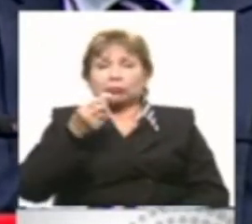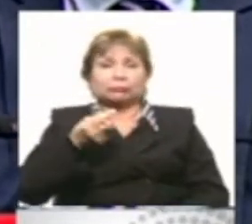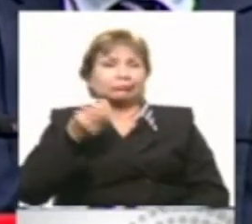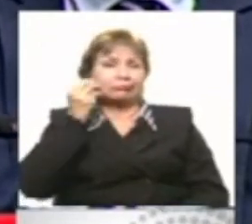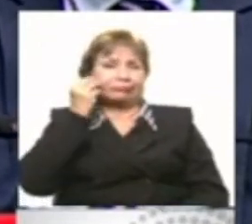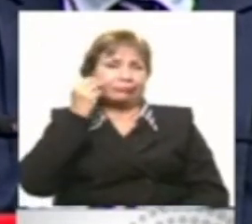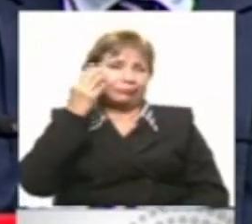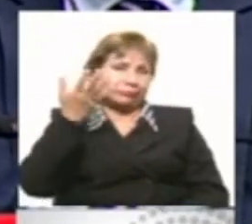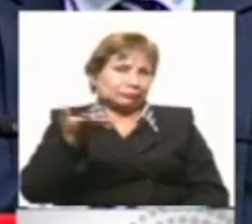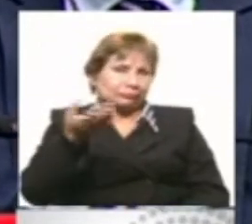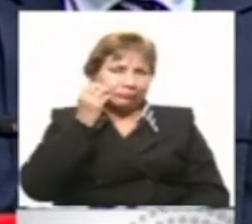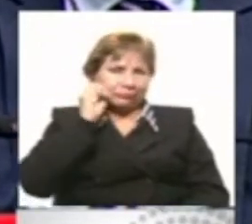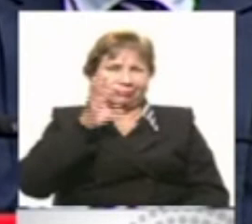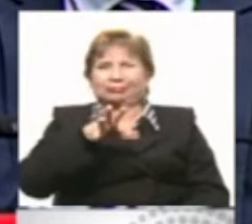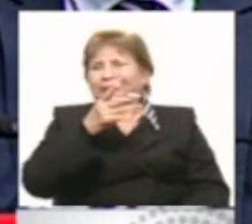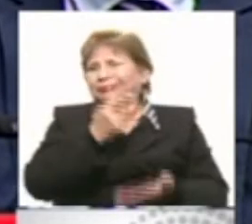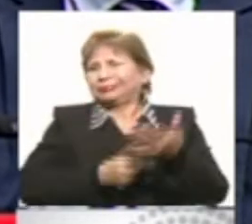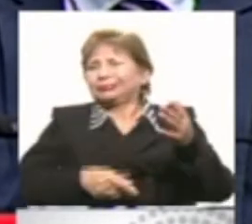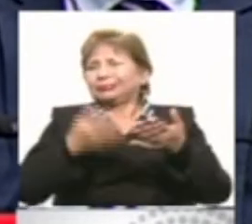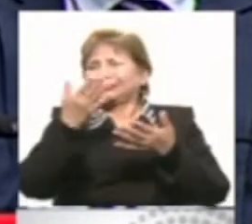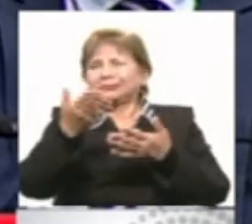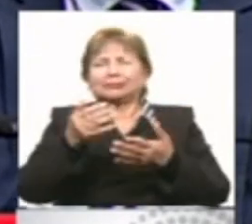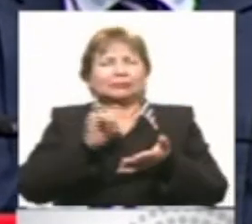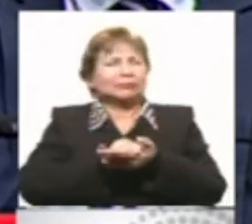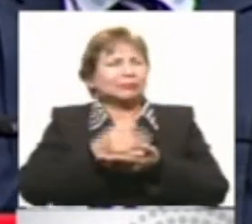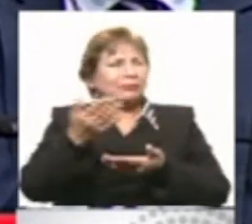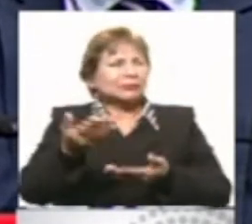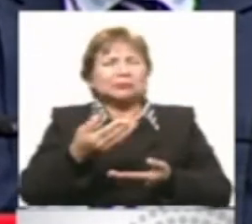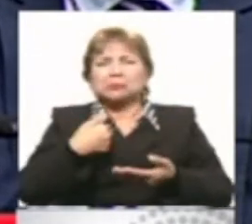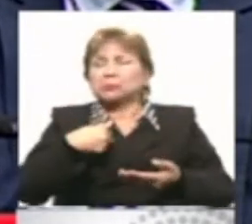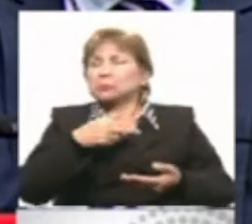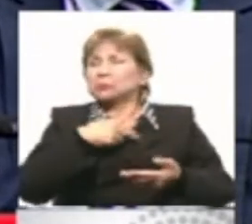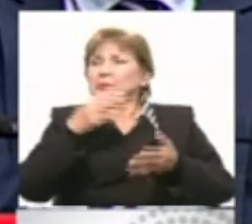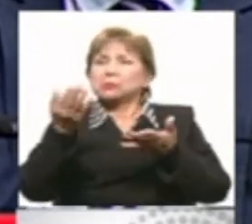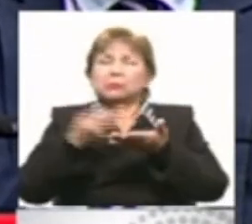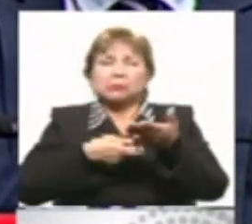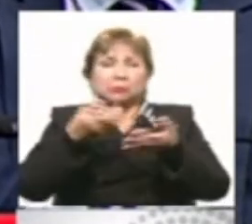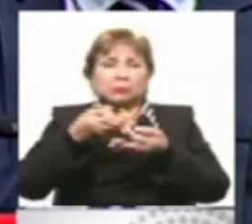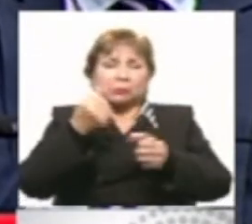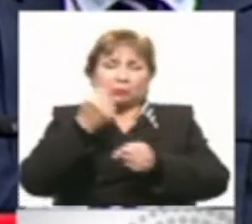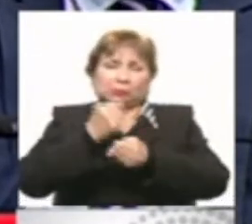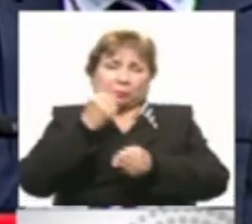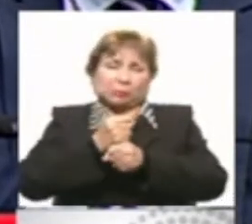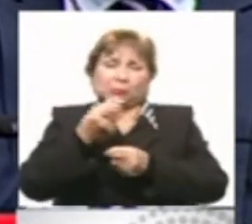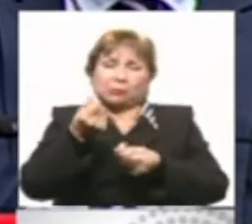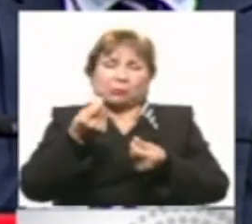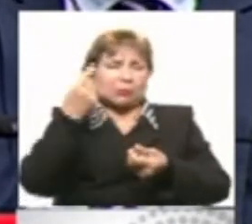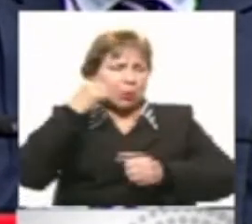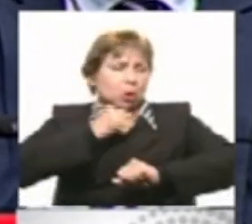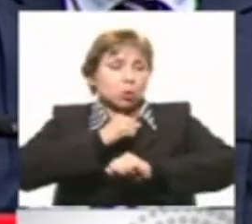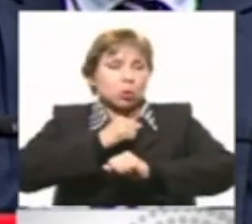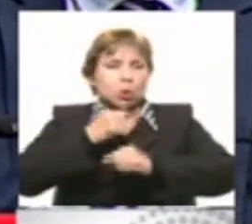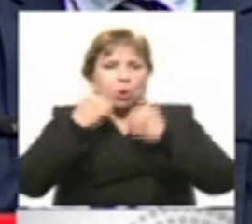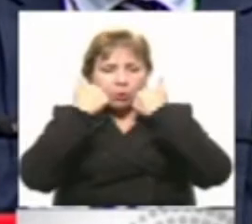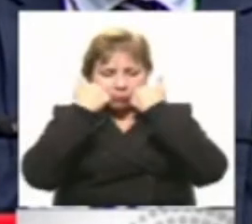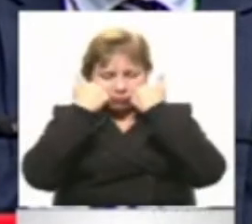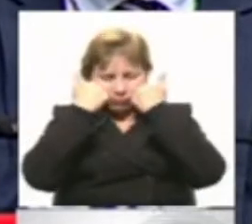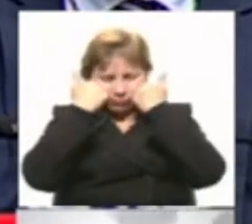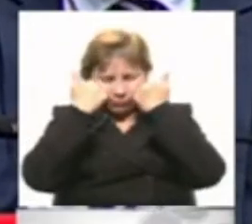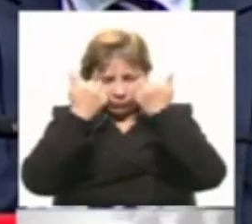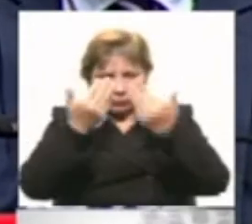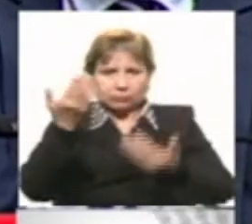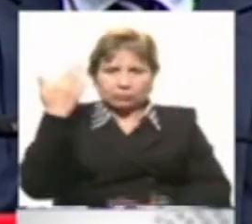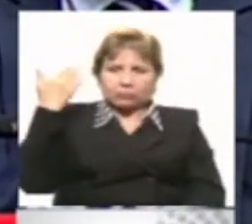idiotas. Deje usted, señor Maraví, de usar los recursos del Ministerio de Trabajo para defender su avergonzante